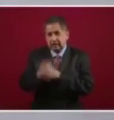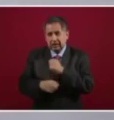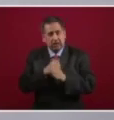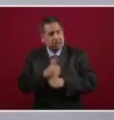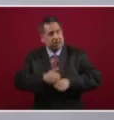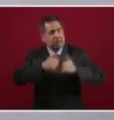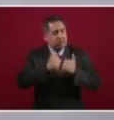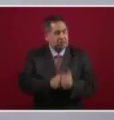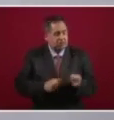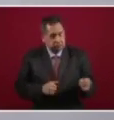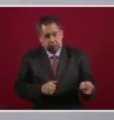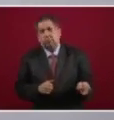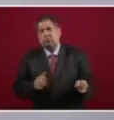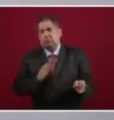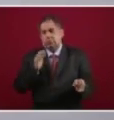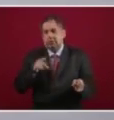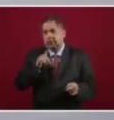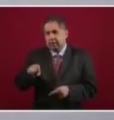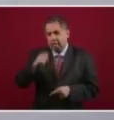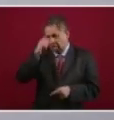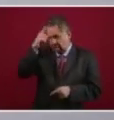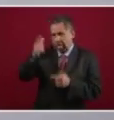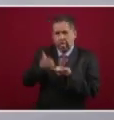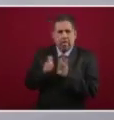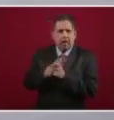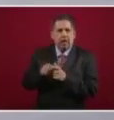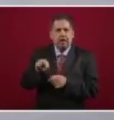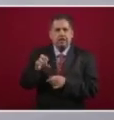también del neoliberalismo.